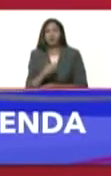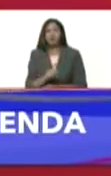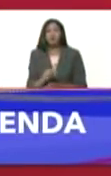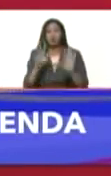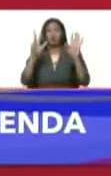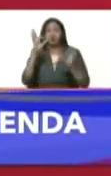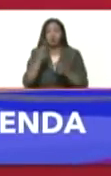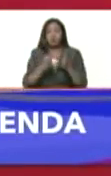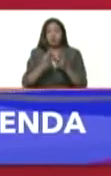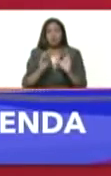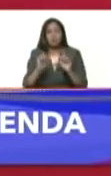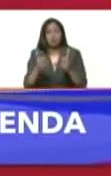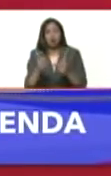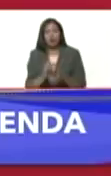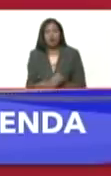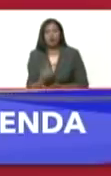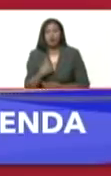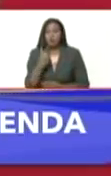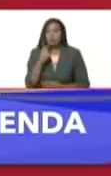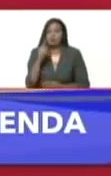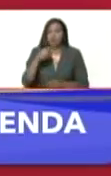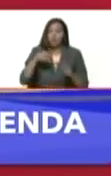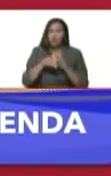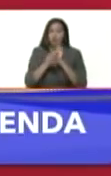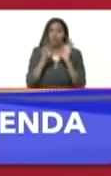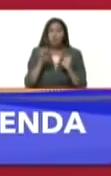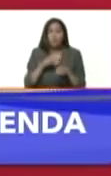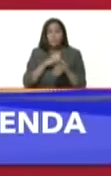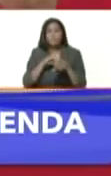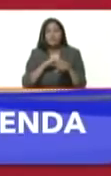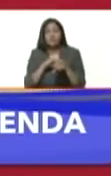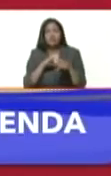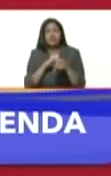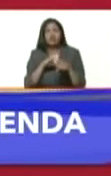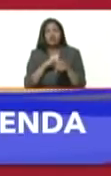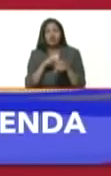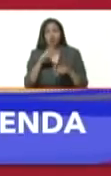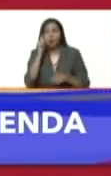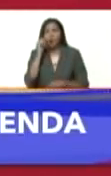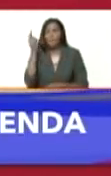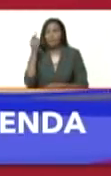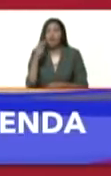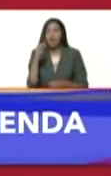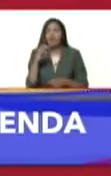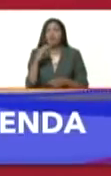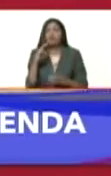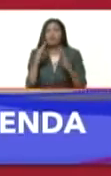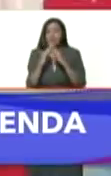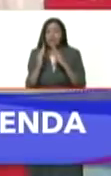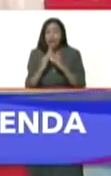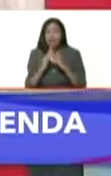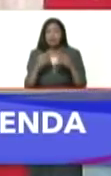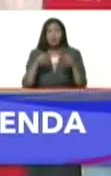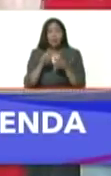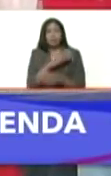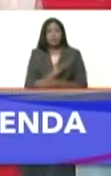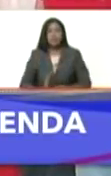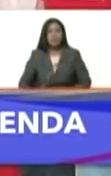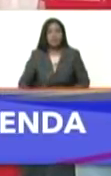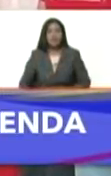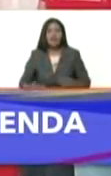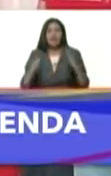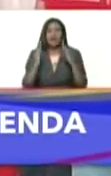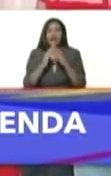septiembre. Y yo dije, me dijo el ministro Villarruel, compañero ministro de Vivienda, presidente, la vivienda